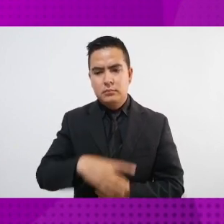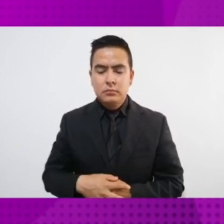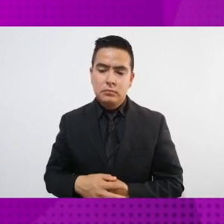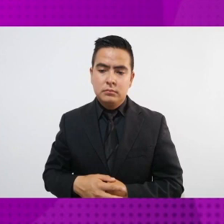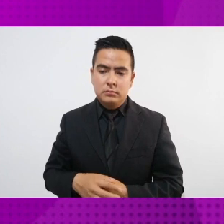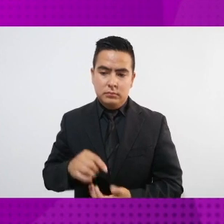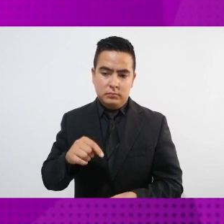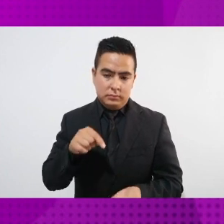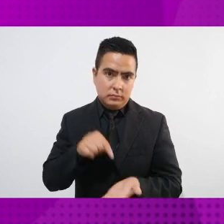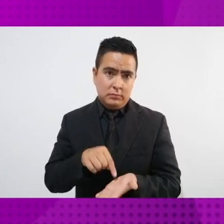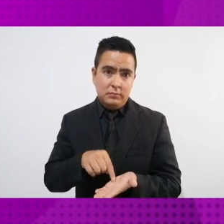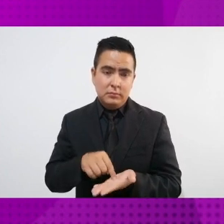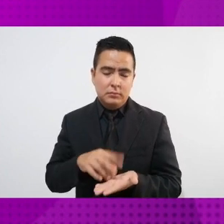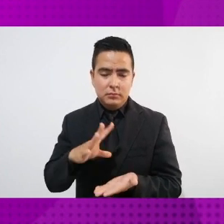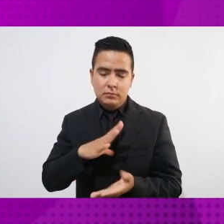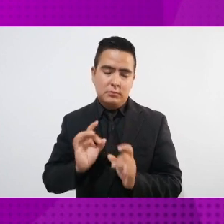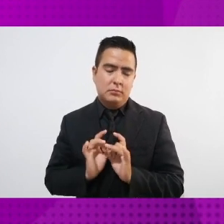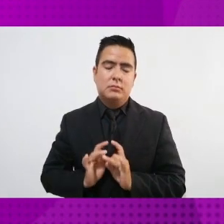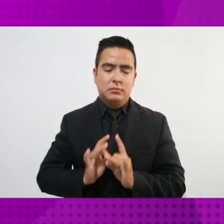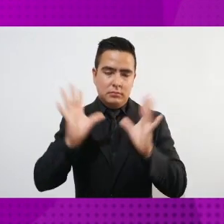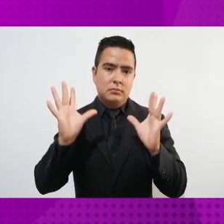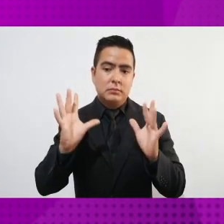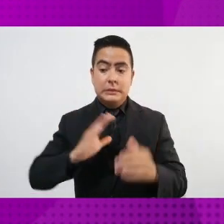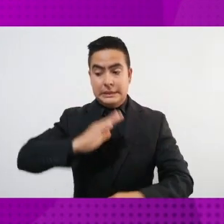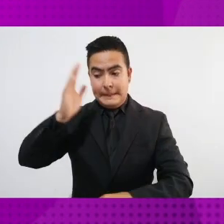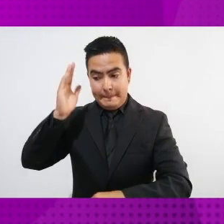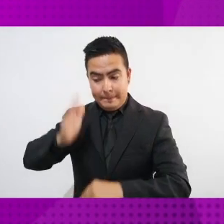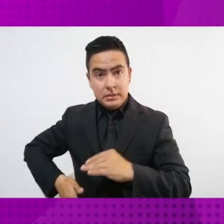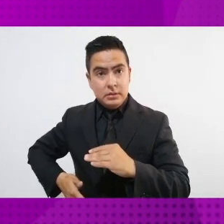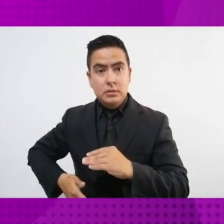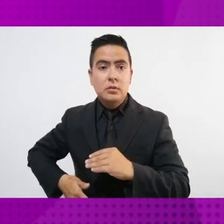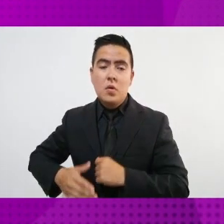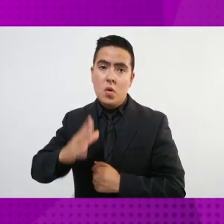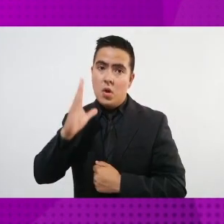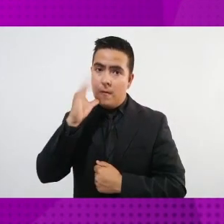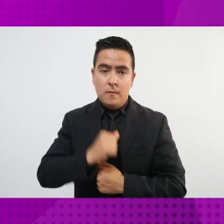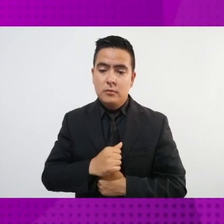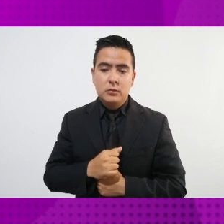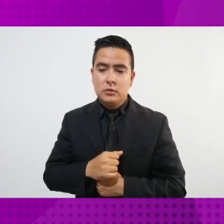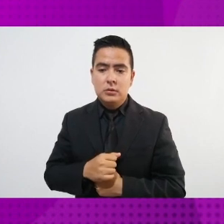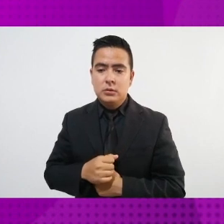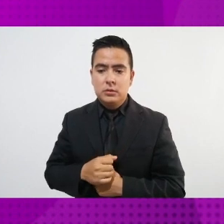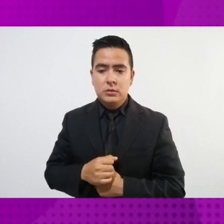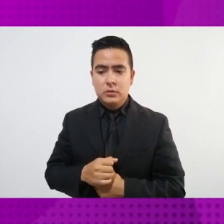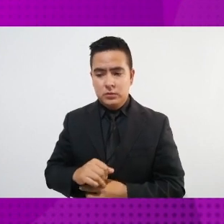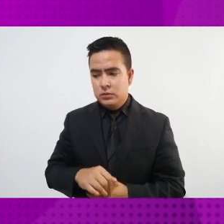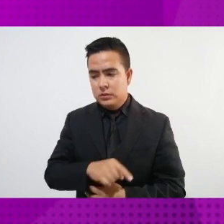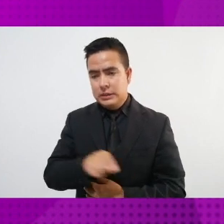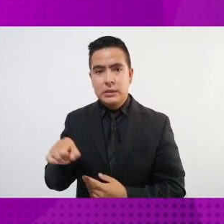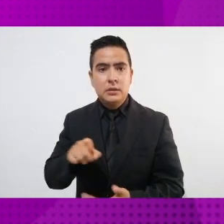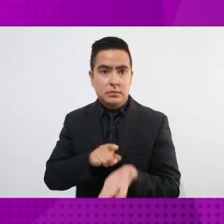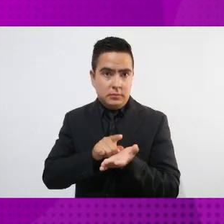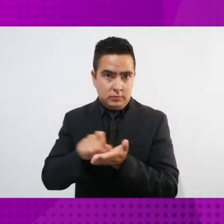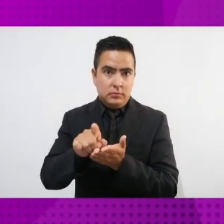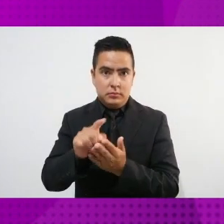de frente a la imposibilidad de suspender absolutamente la emisión del sufragio